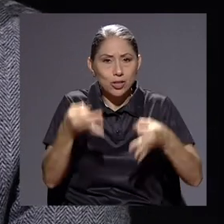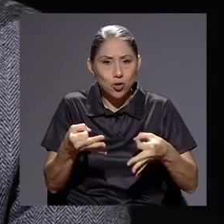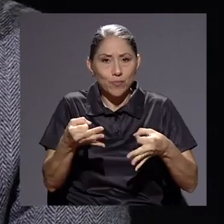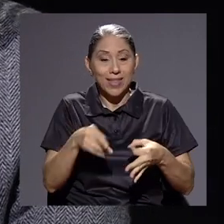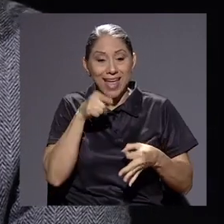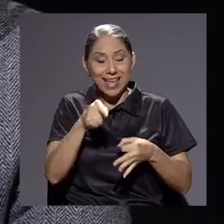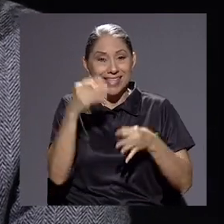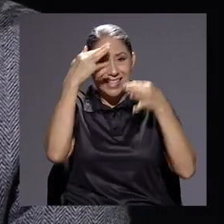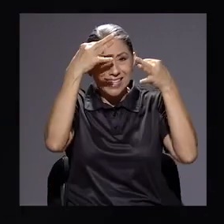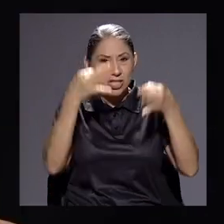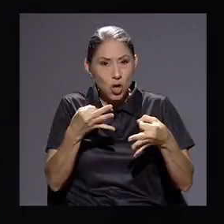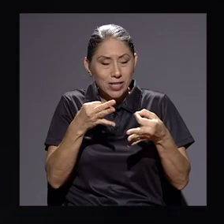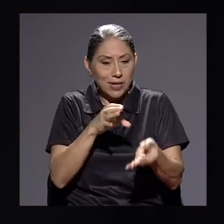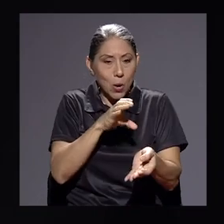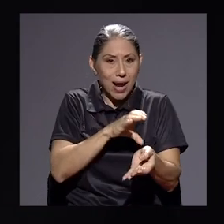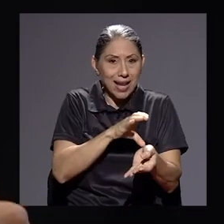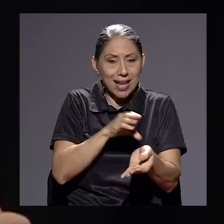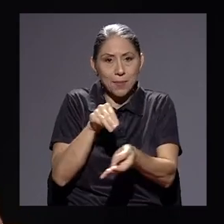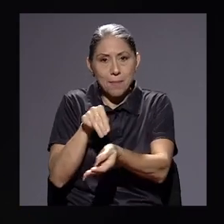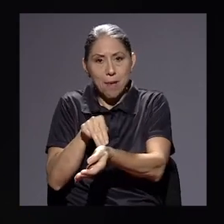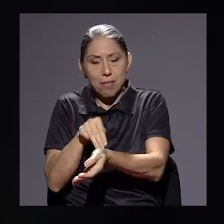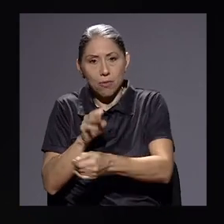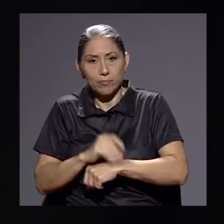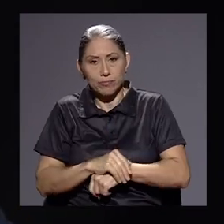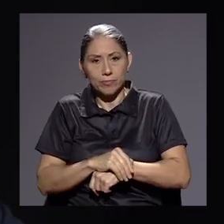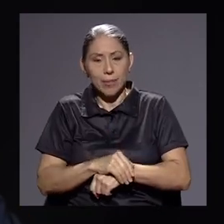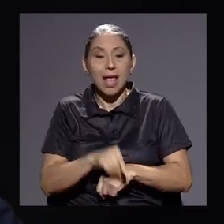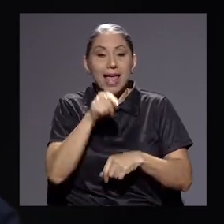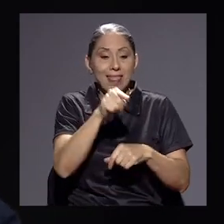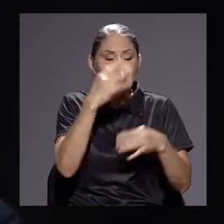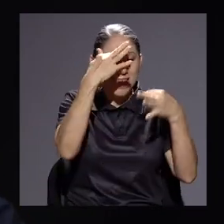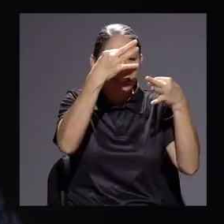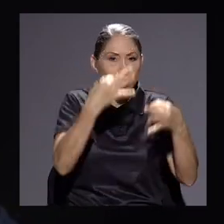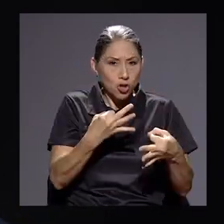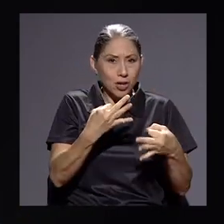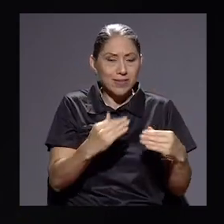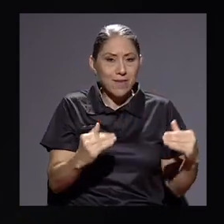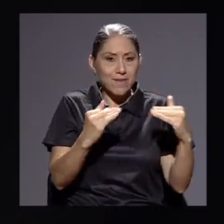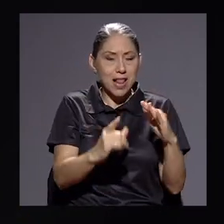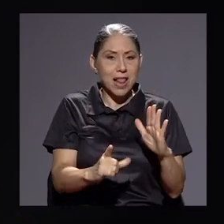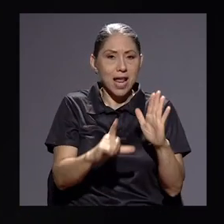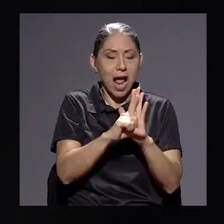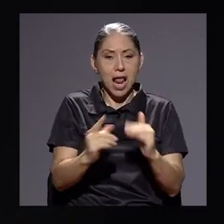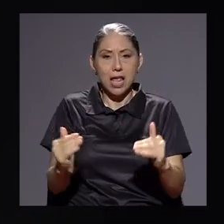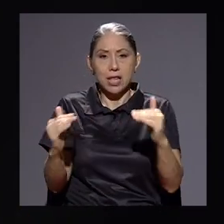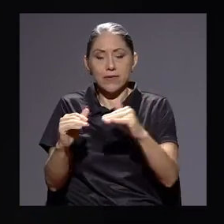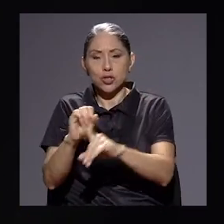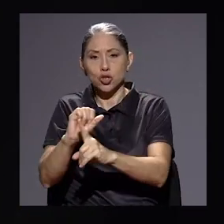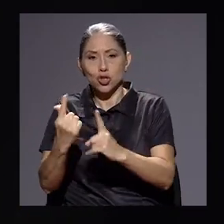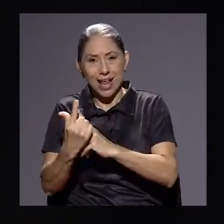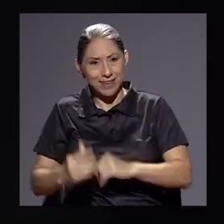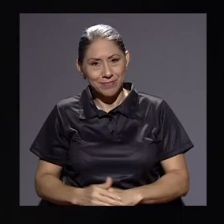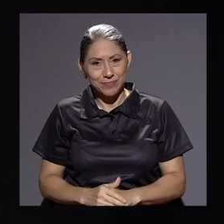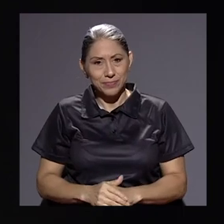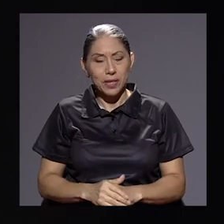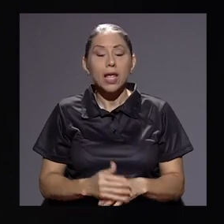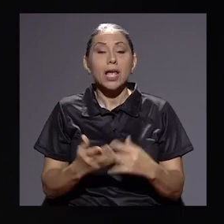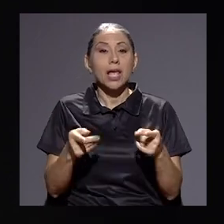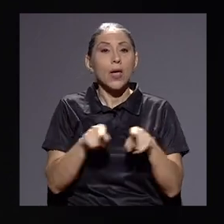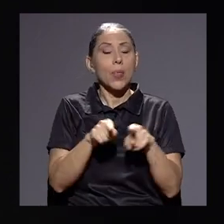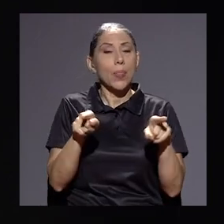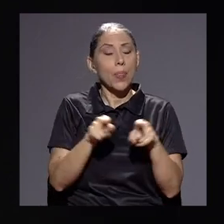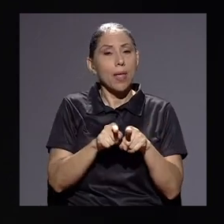clínico y por lo médico. Decisiones que pasan por lo legal y también por lo social. Y finalmente algo